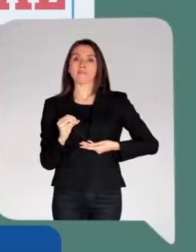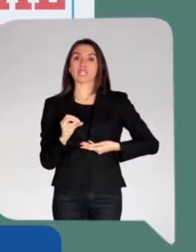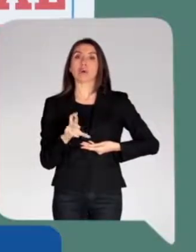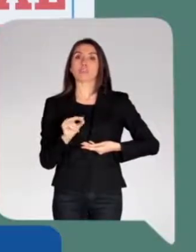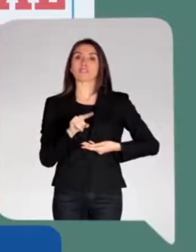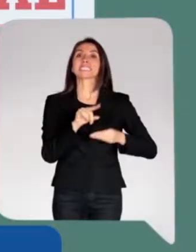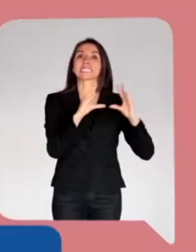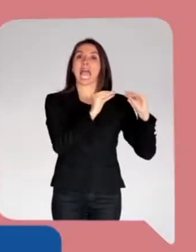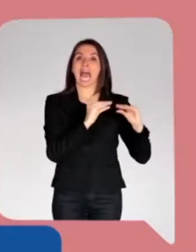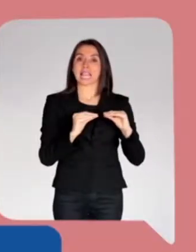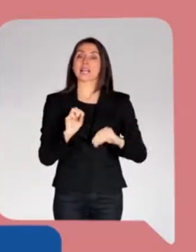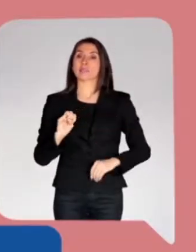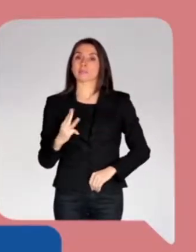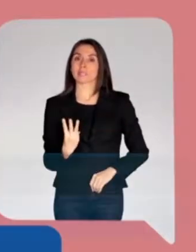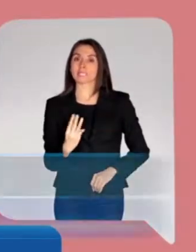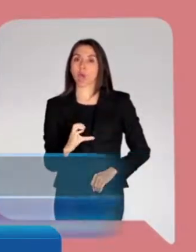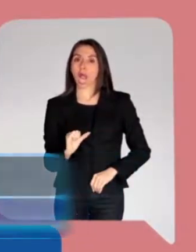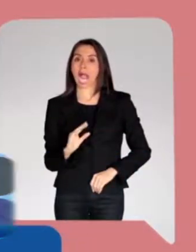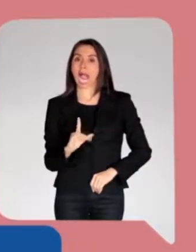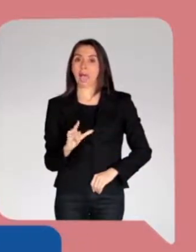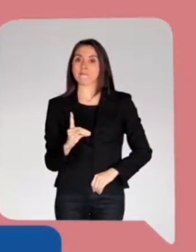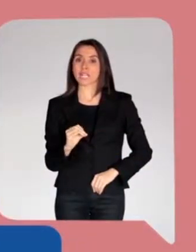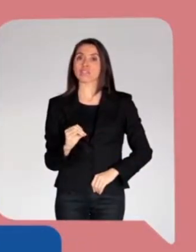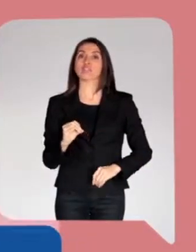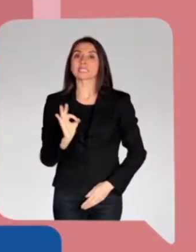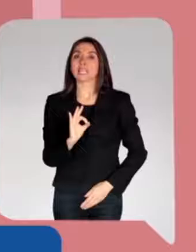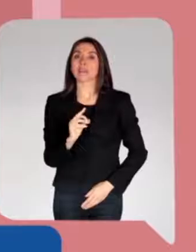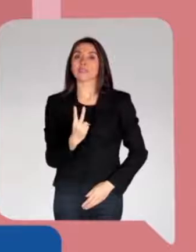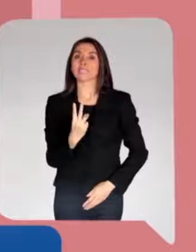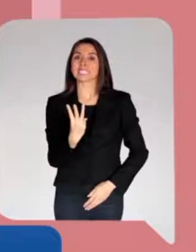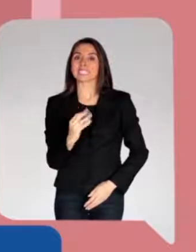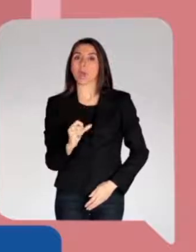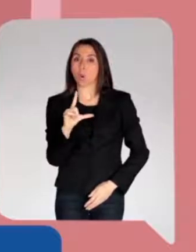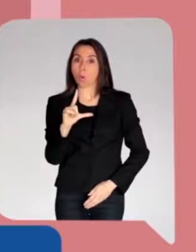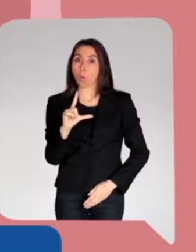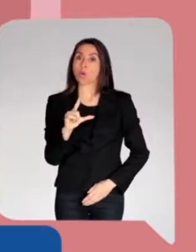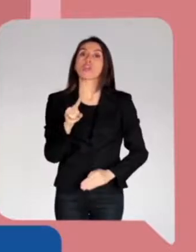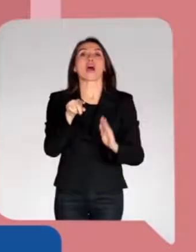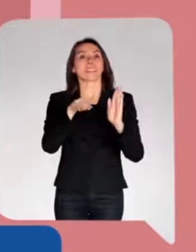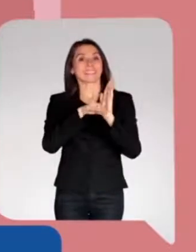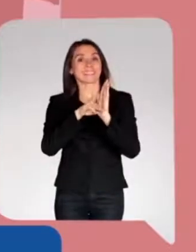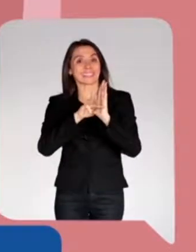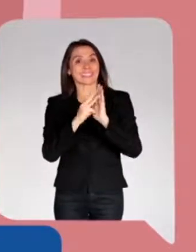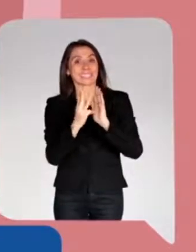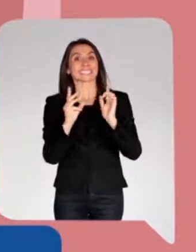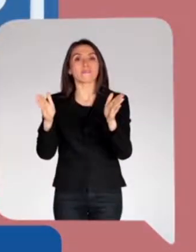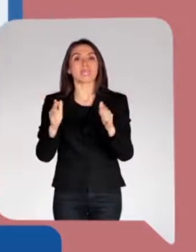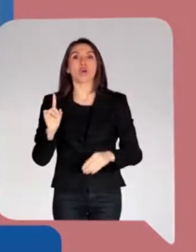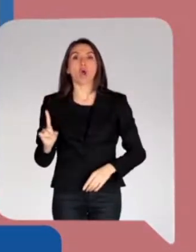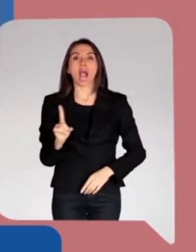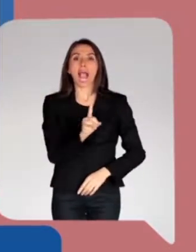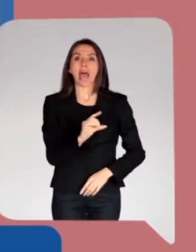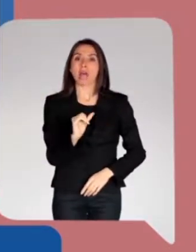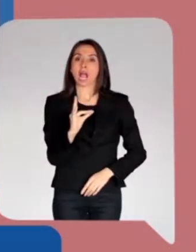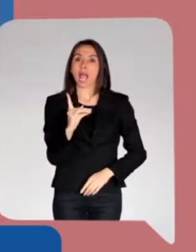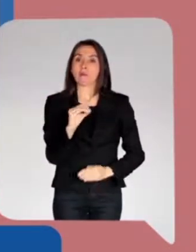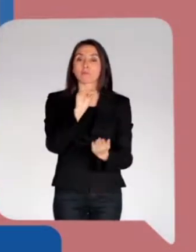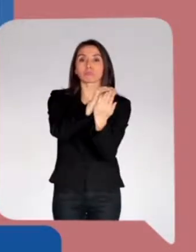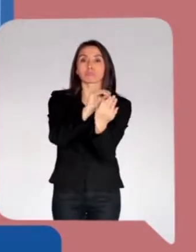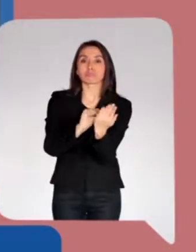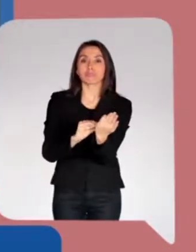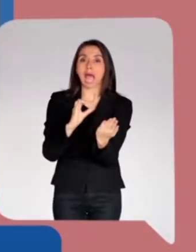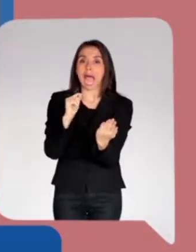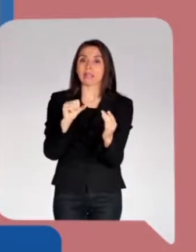interesante si tiene ganas de participar solo o junto a sus amigos debe ingresar al sitio web www punto una